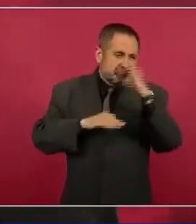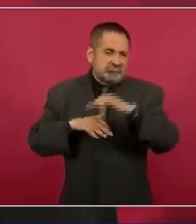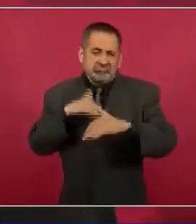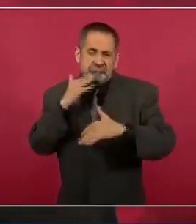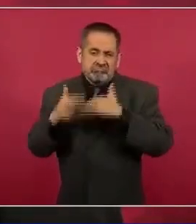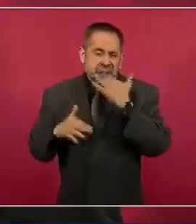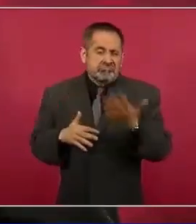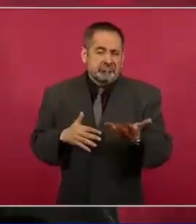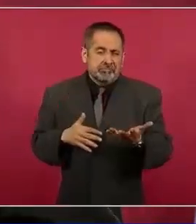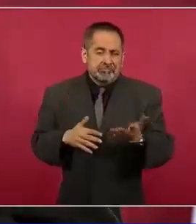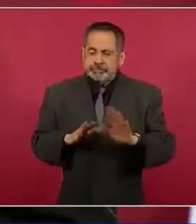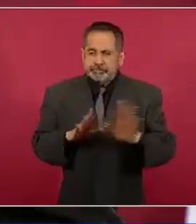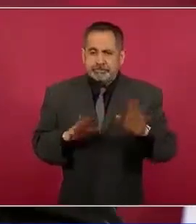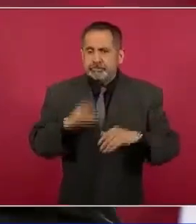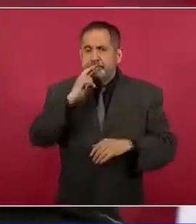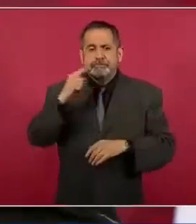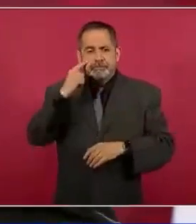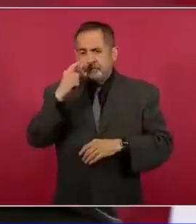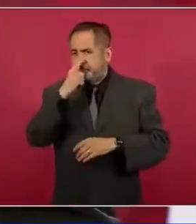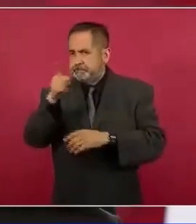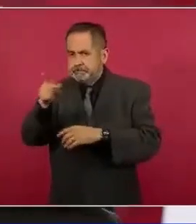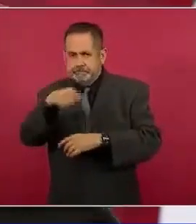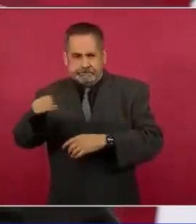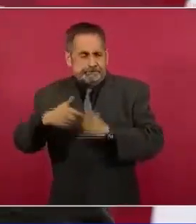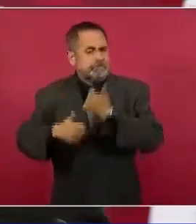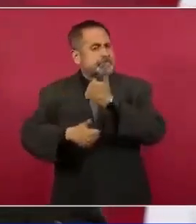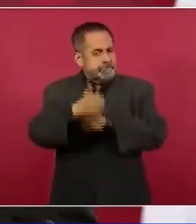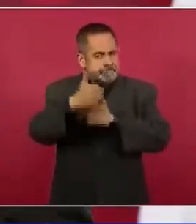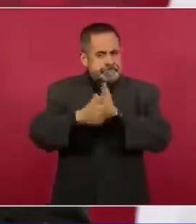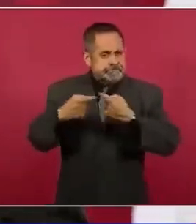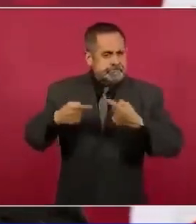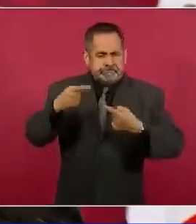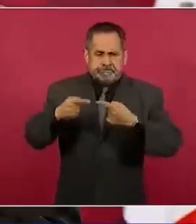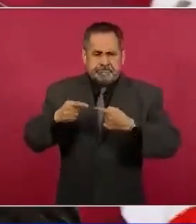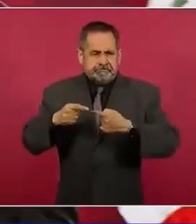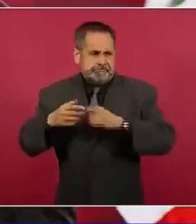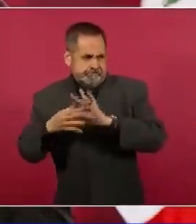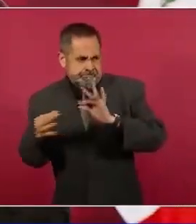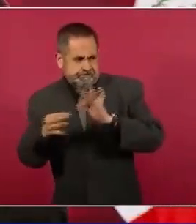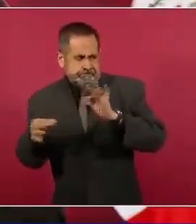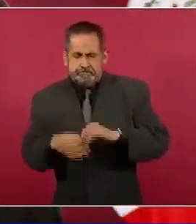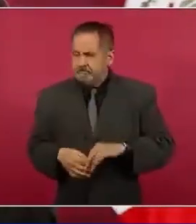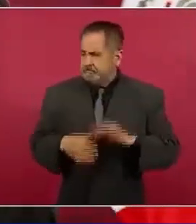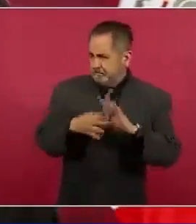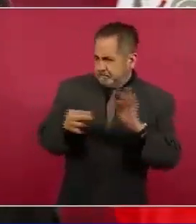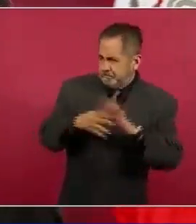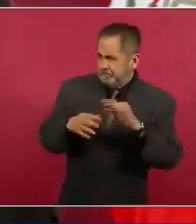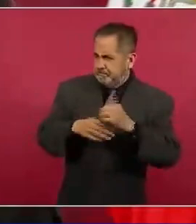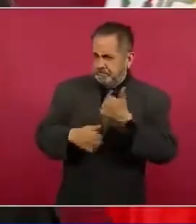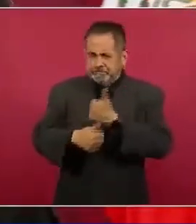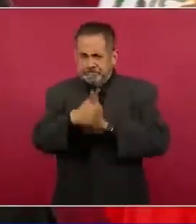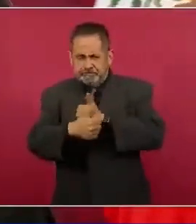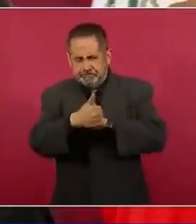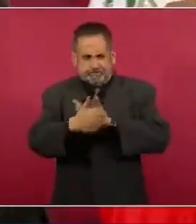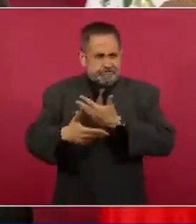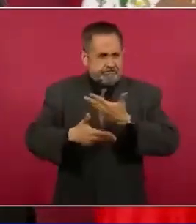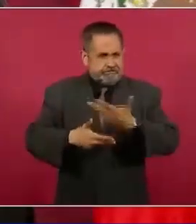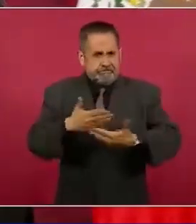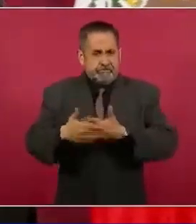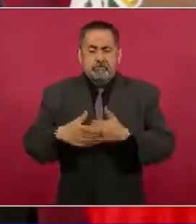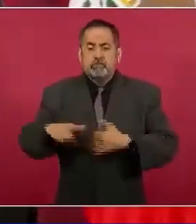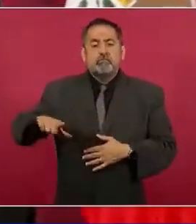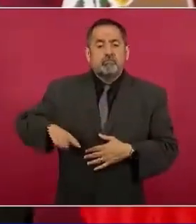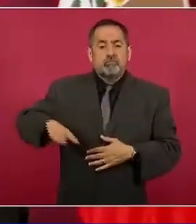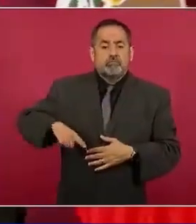La democracia es competencia, es un contrapeso, obliga al que está en el gobierno a hacer bien